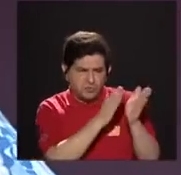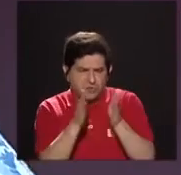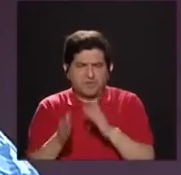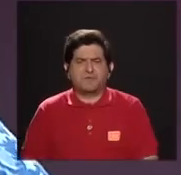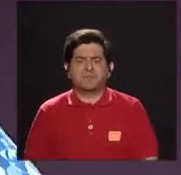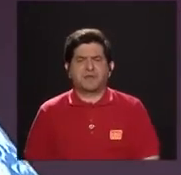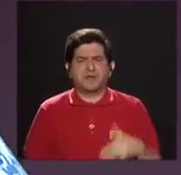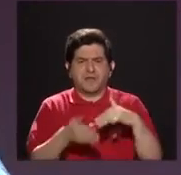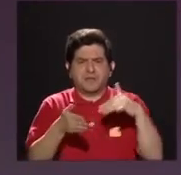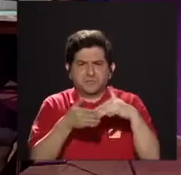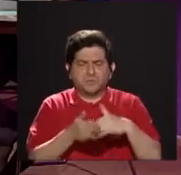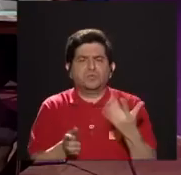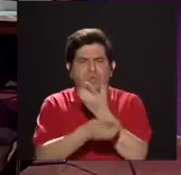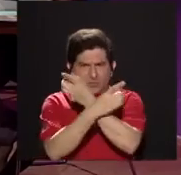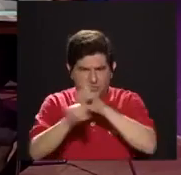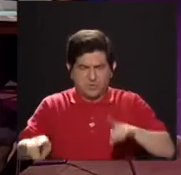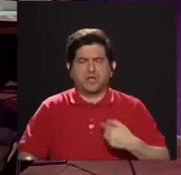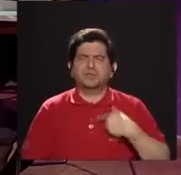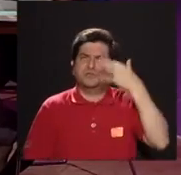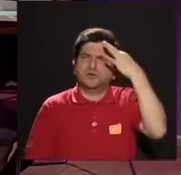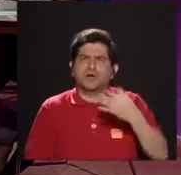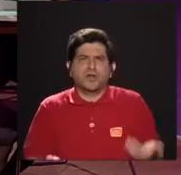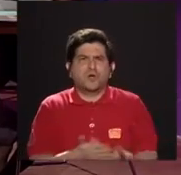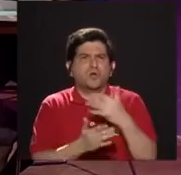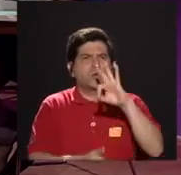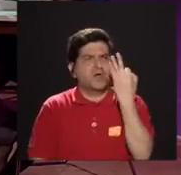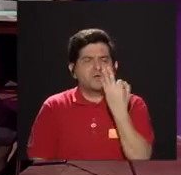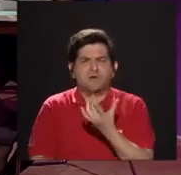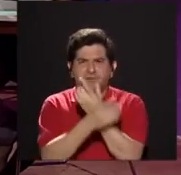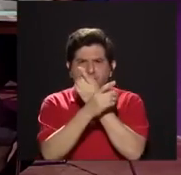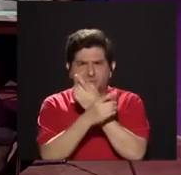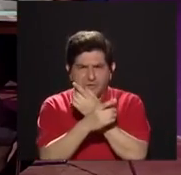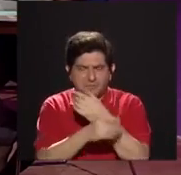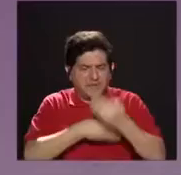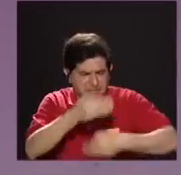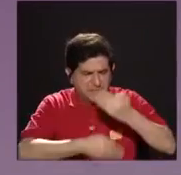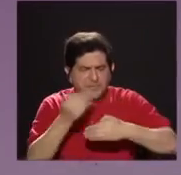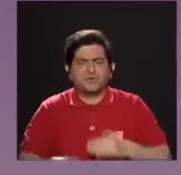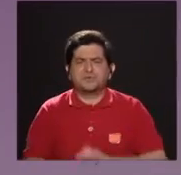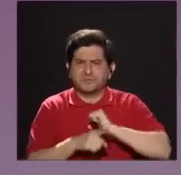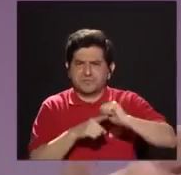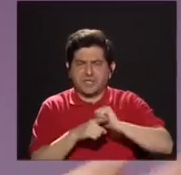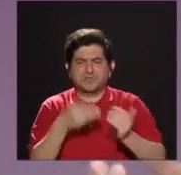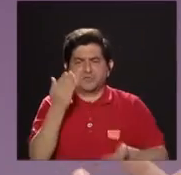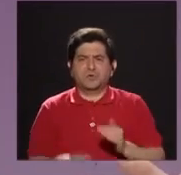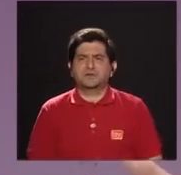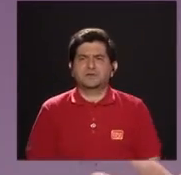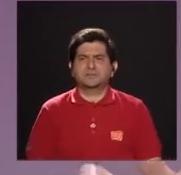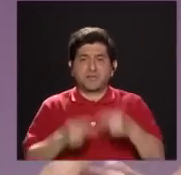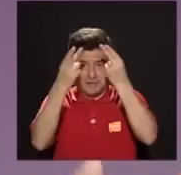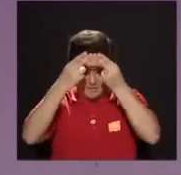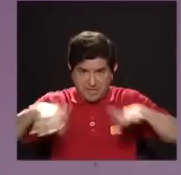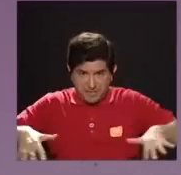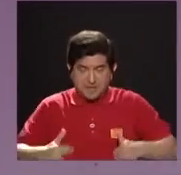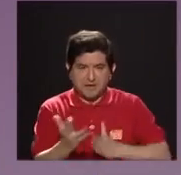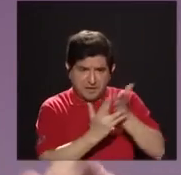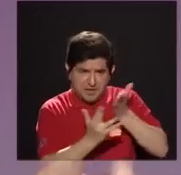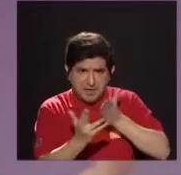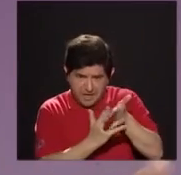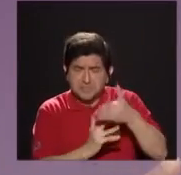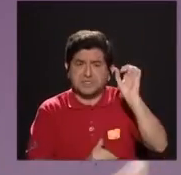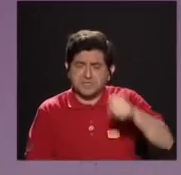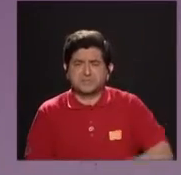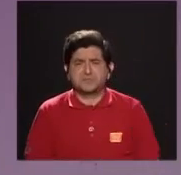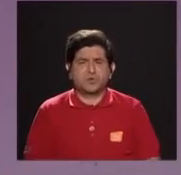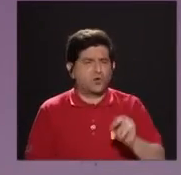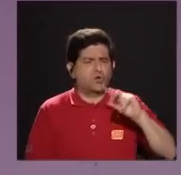de Democracia. Yo pienso que tiene ¿verdad? Que haber nuevas formas de capacitación, por ejemplo, en línea, cuestiones que sean más accesibles, que no sean tan caras, que